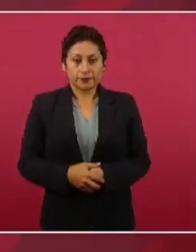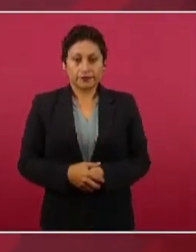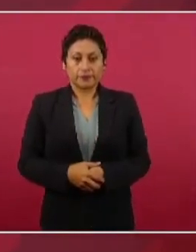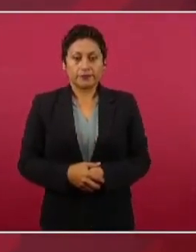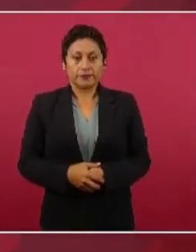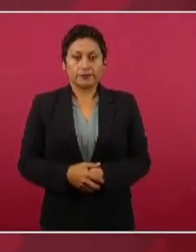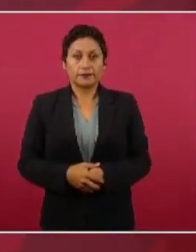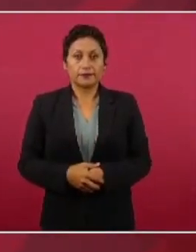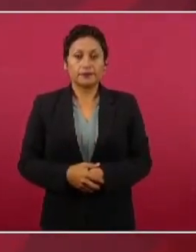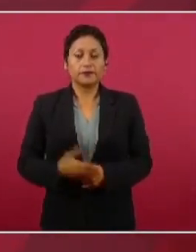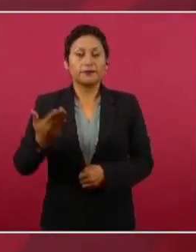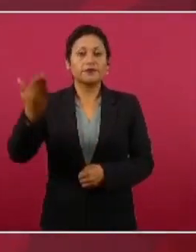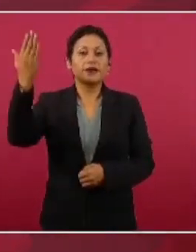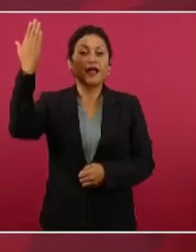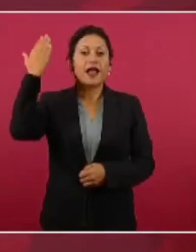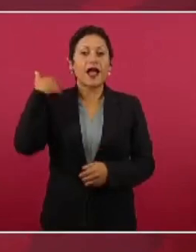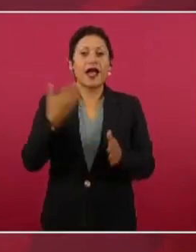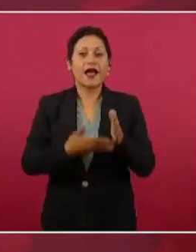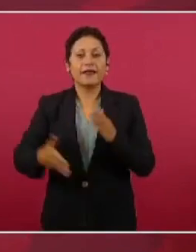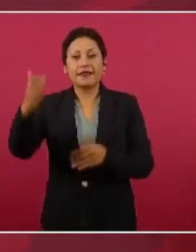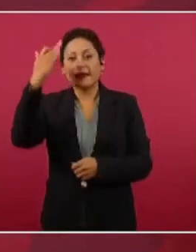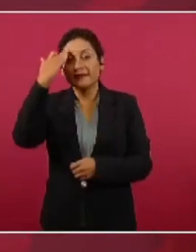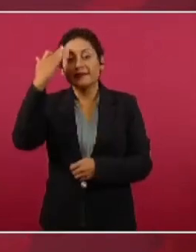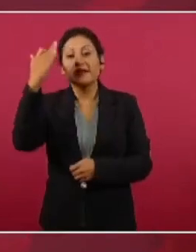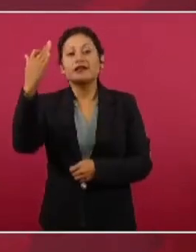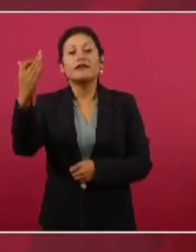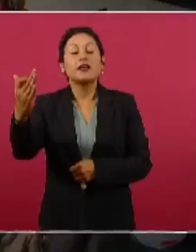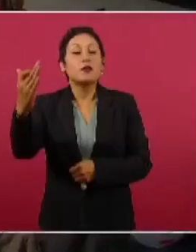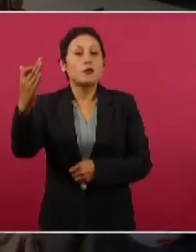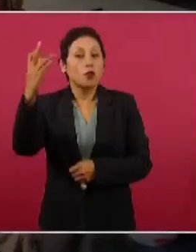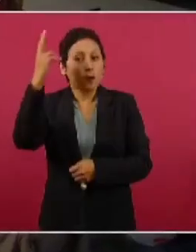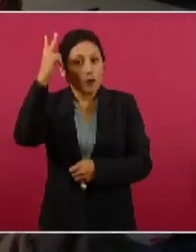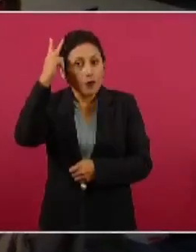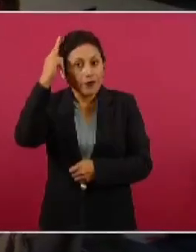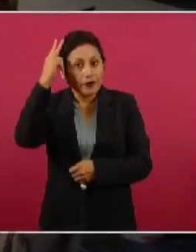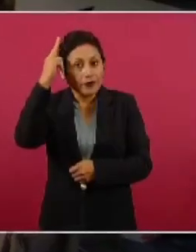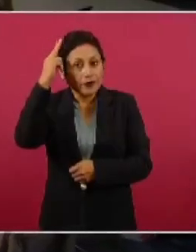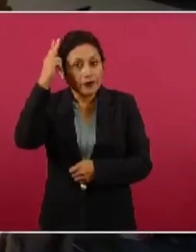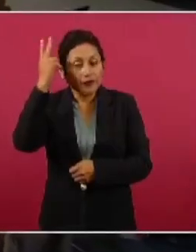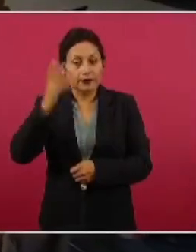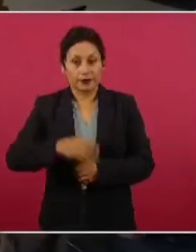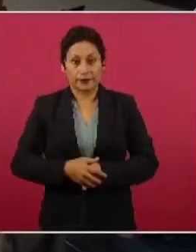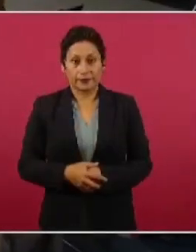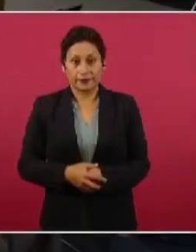En la época de Porfirio Díaz, no sé si sean familias, pero